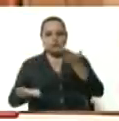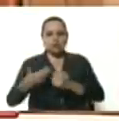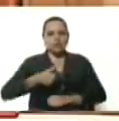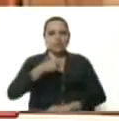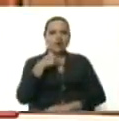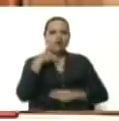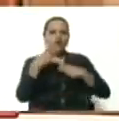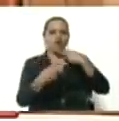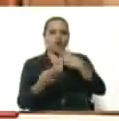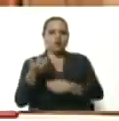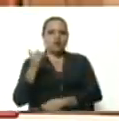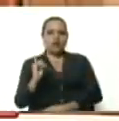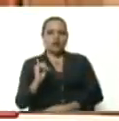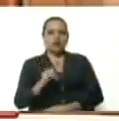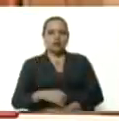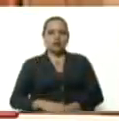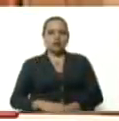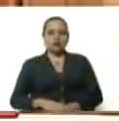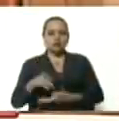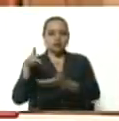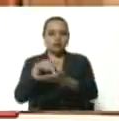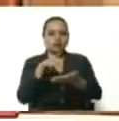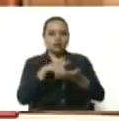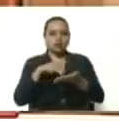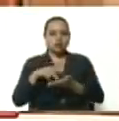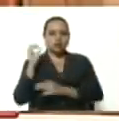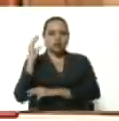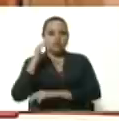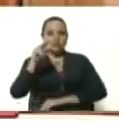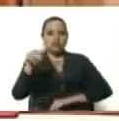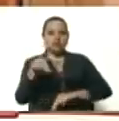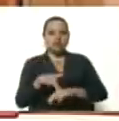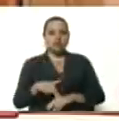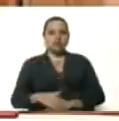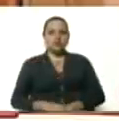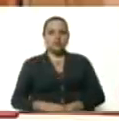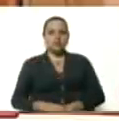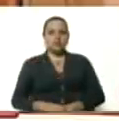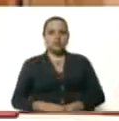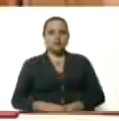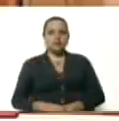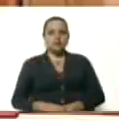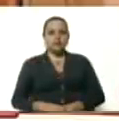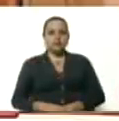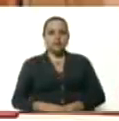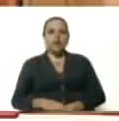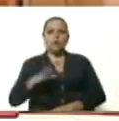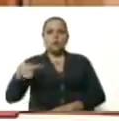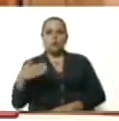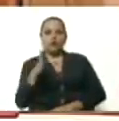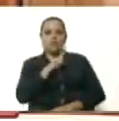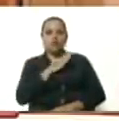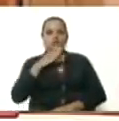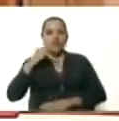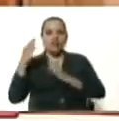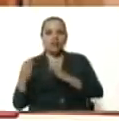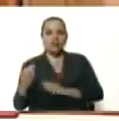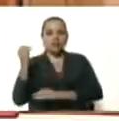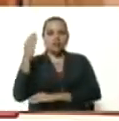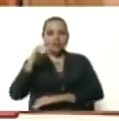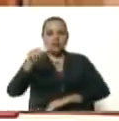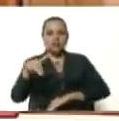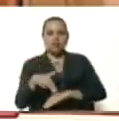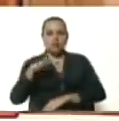voces que estarán representados en el Parlamento venezolano. Para retomar un verdadero parlamento que se dedique a